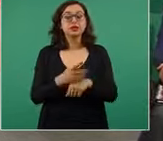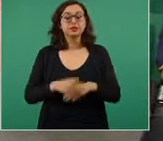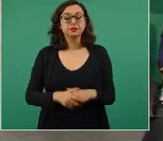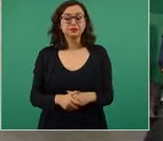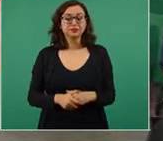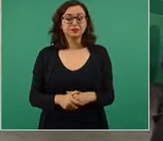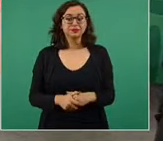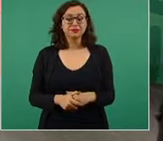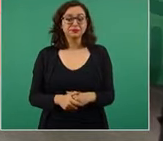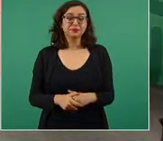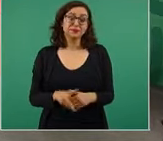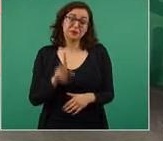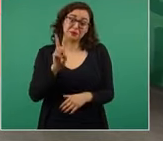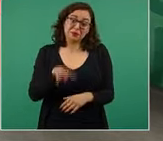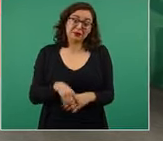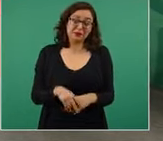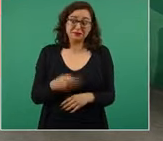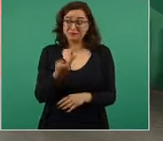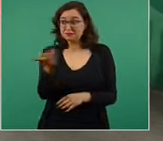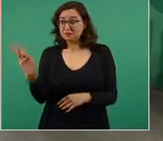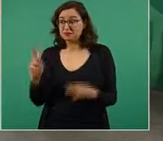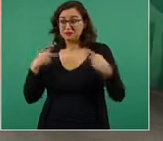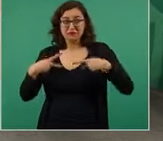Es ridículo.